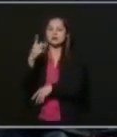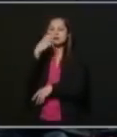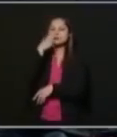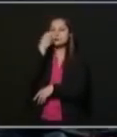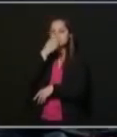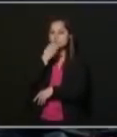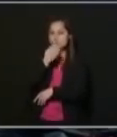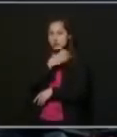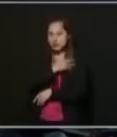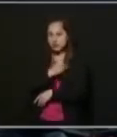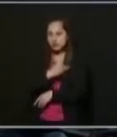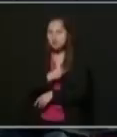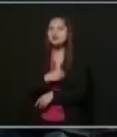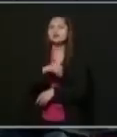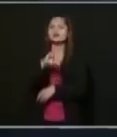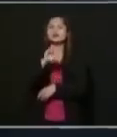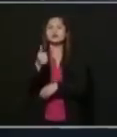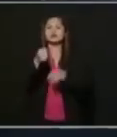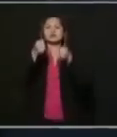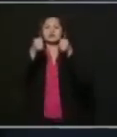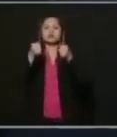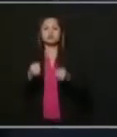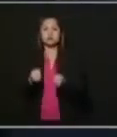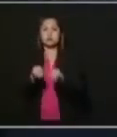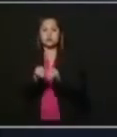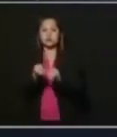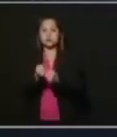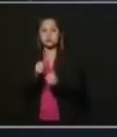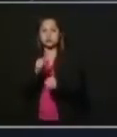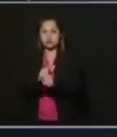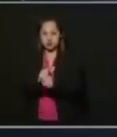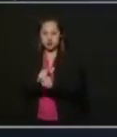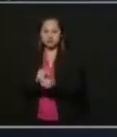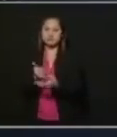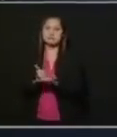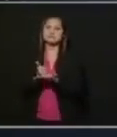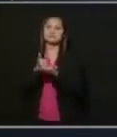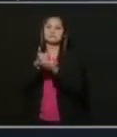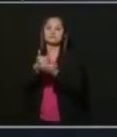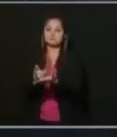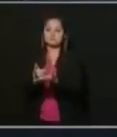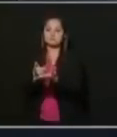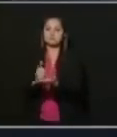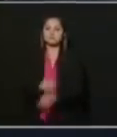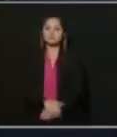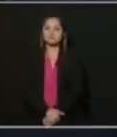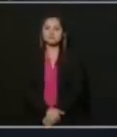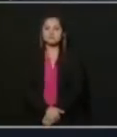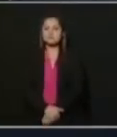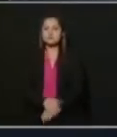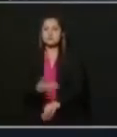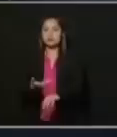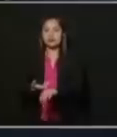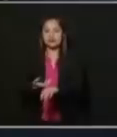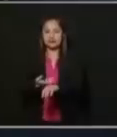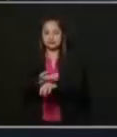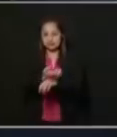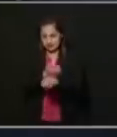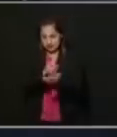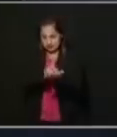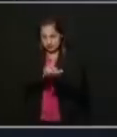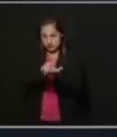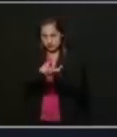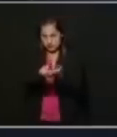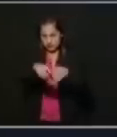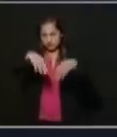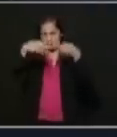y seguridad social. Habrá un auténtico Estado de Derecho.